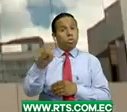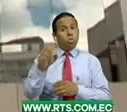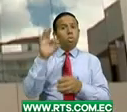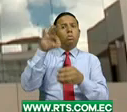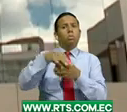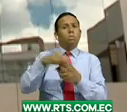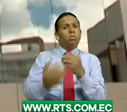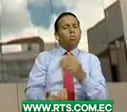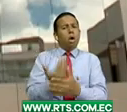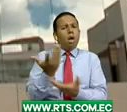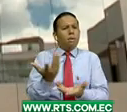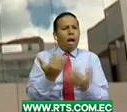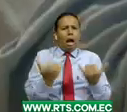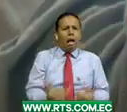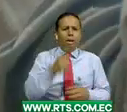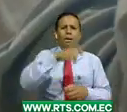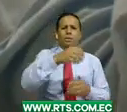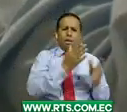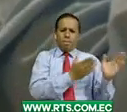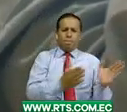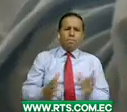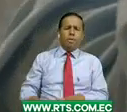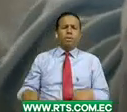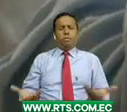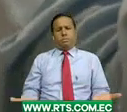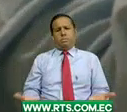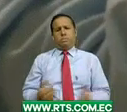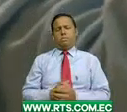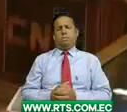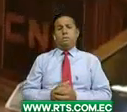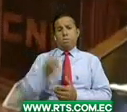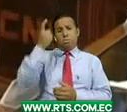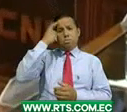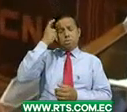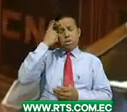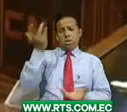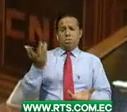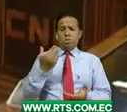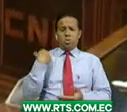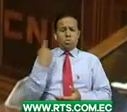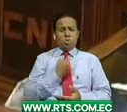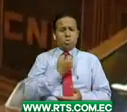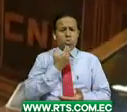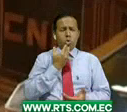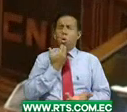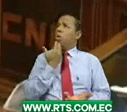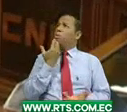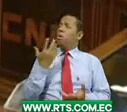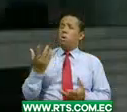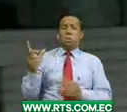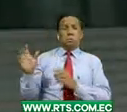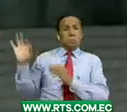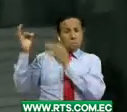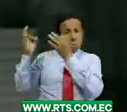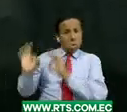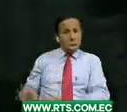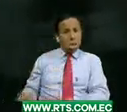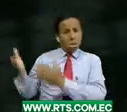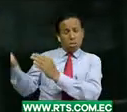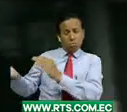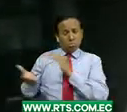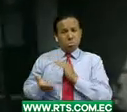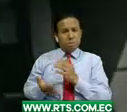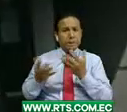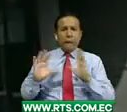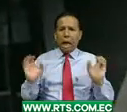Tamaind no le resulta complicado destinar mayor presupuesto para contratos ocasionales. Esto una vez indicó que desde el Ministerio de Finanzas no